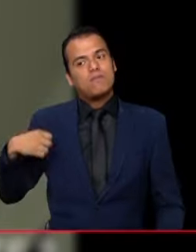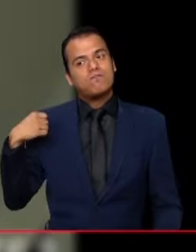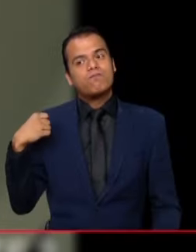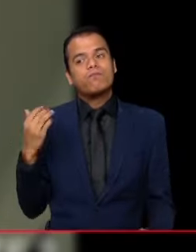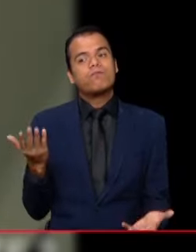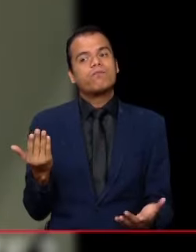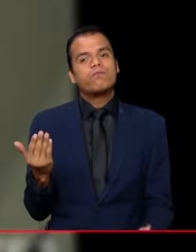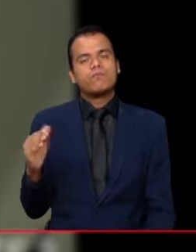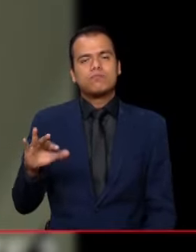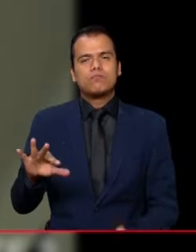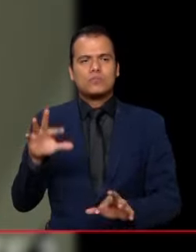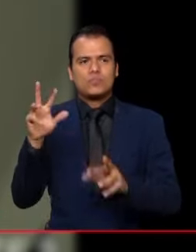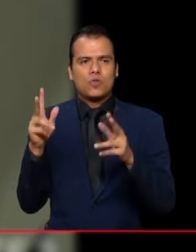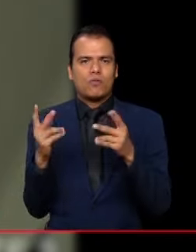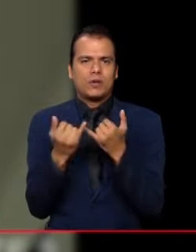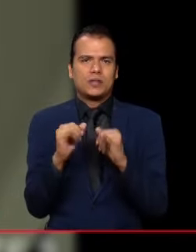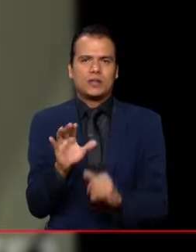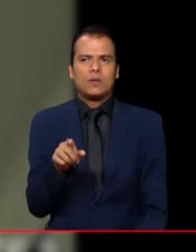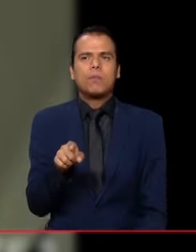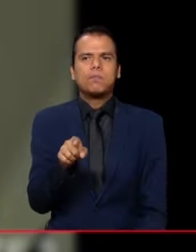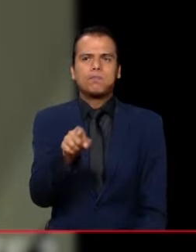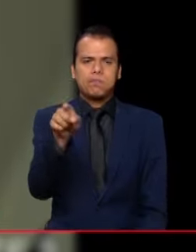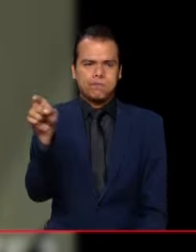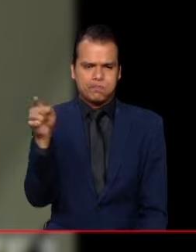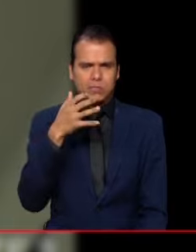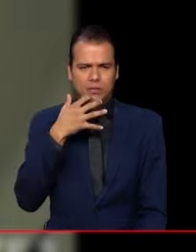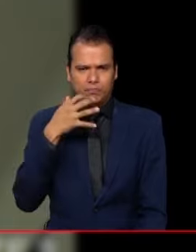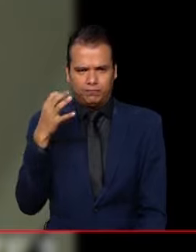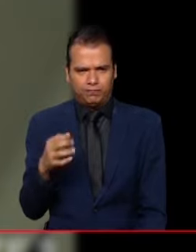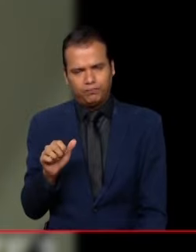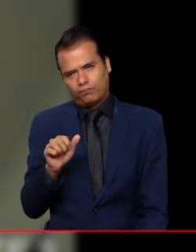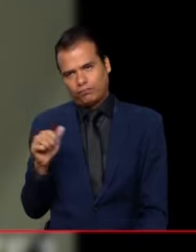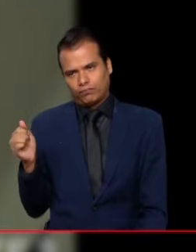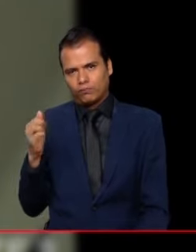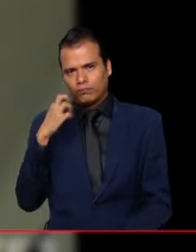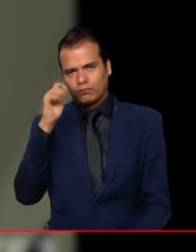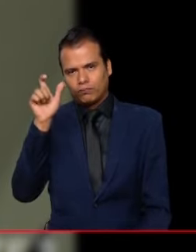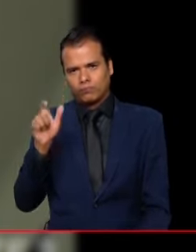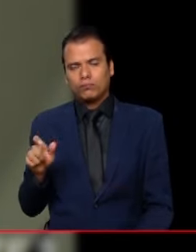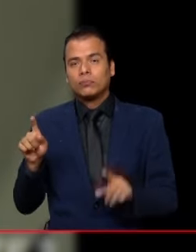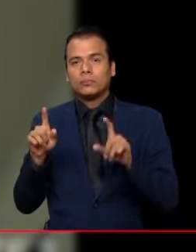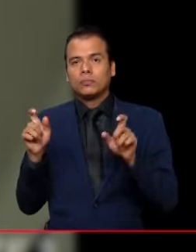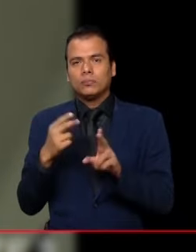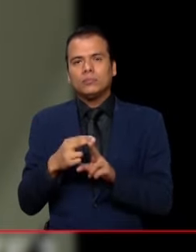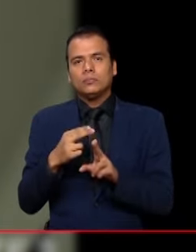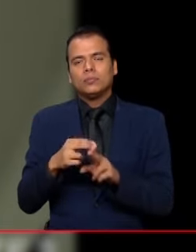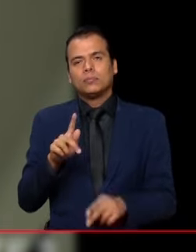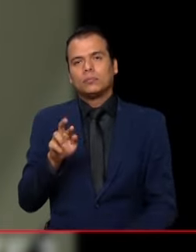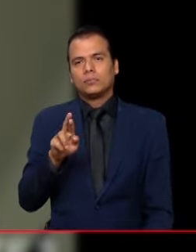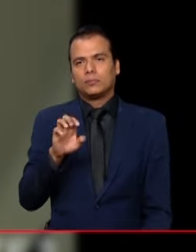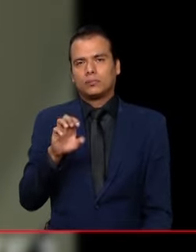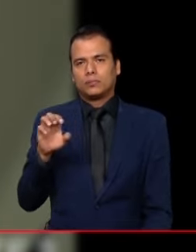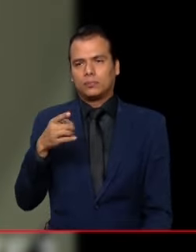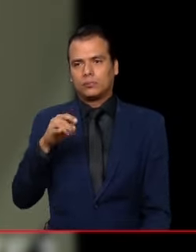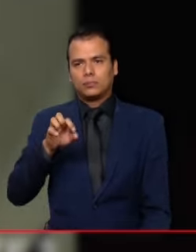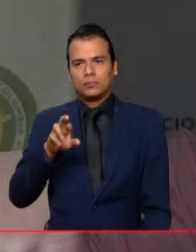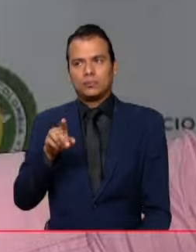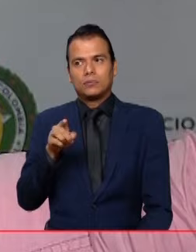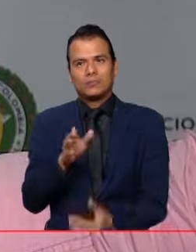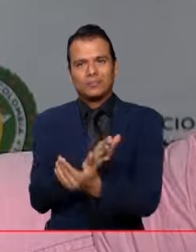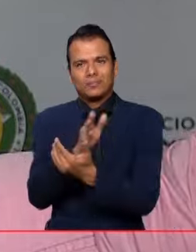este elemento, esta arma cortopunzante, los hurtaba. Alias Freezer, una persona que ingresó a un restaurante del sector de Granada